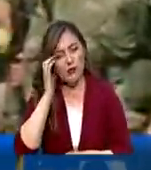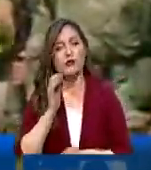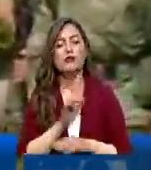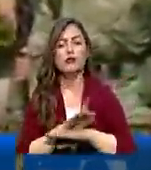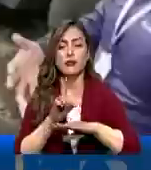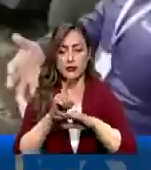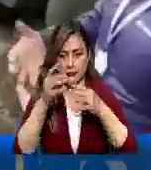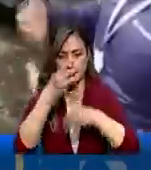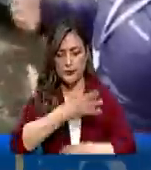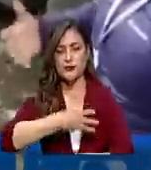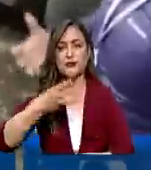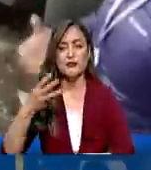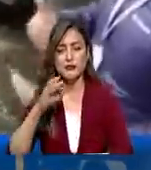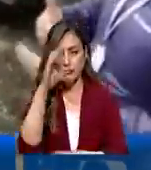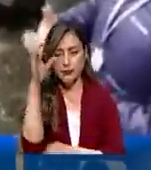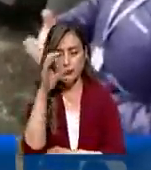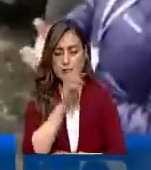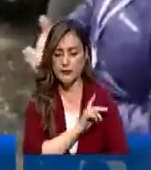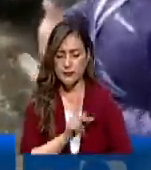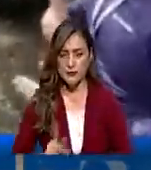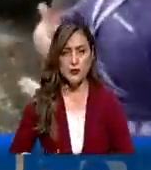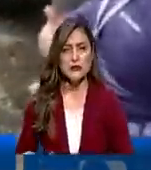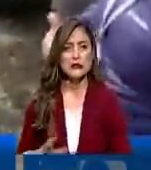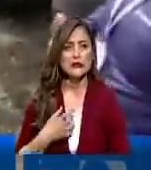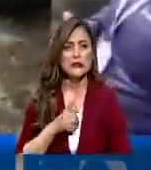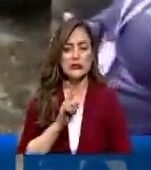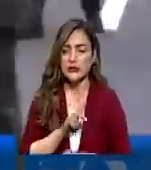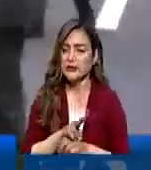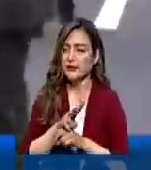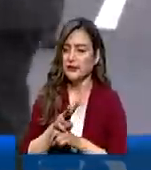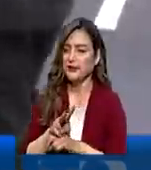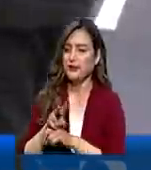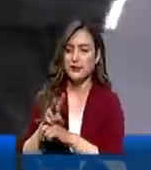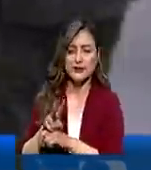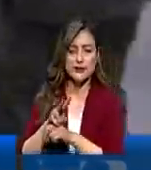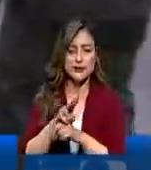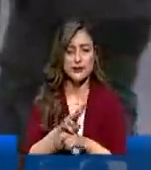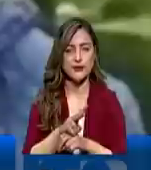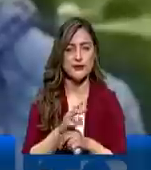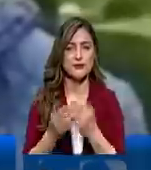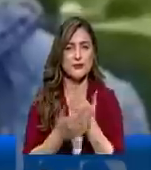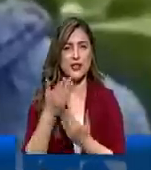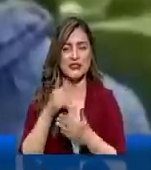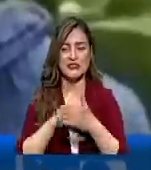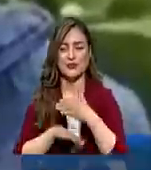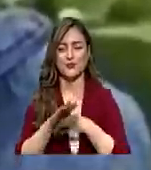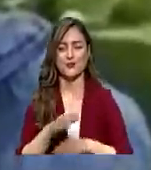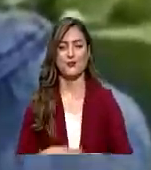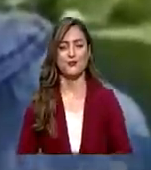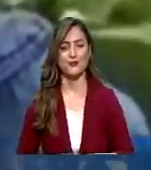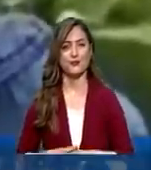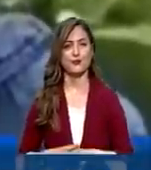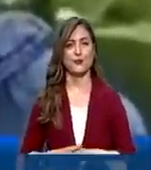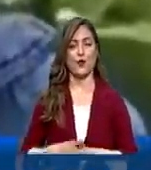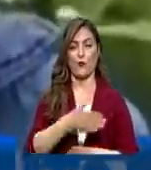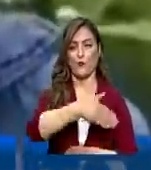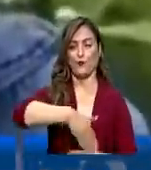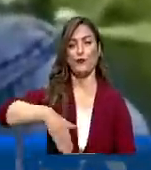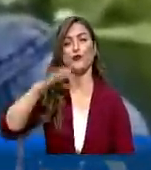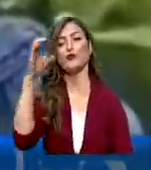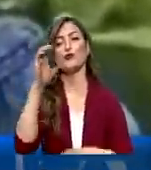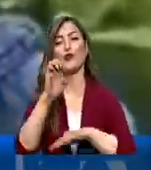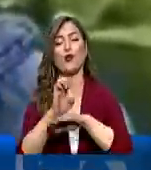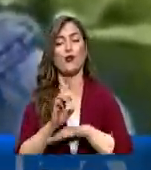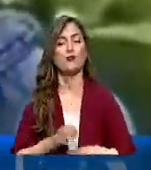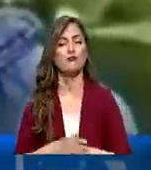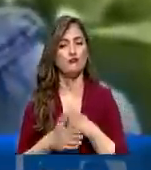de Colombia, quien personalmente recorre la frontera para verificar su permeabilidad. Esta es la frontera de Colombia y de Ecuador.